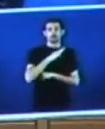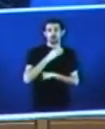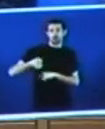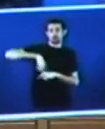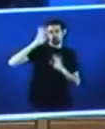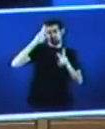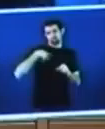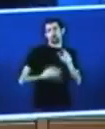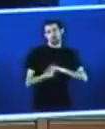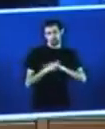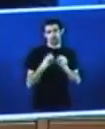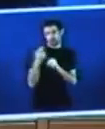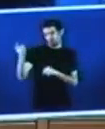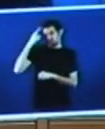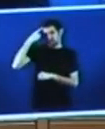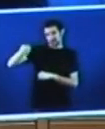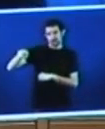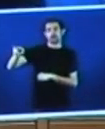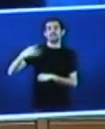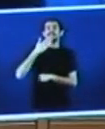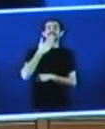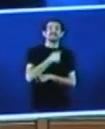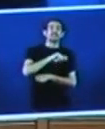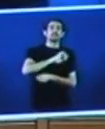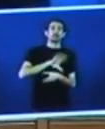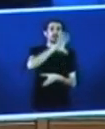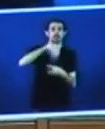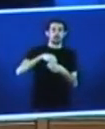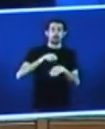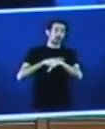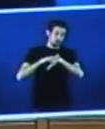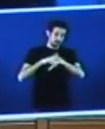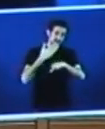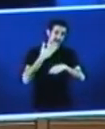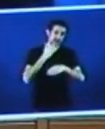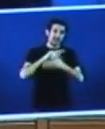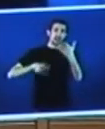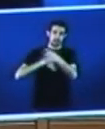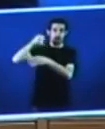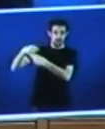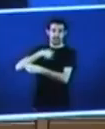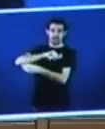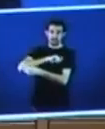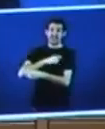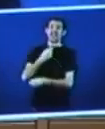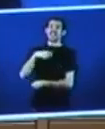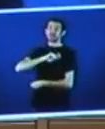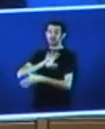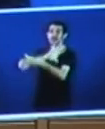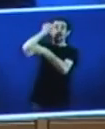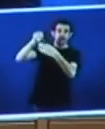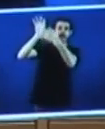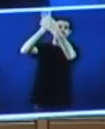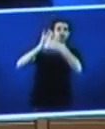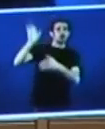traballando, como vostedes se poden imaginar, se España forma parte, se Galicia forma parte de España, y España forma parte de Europa y estamos